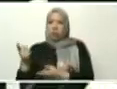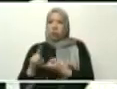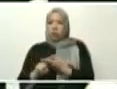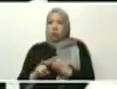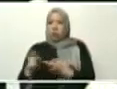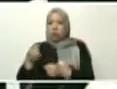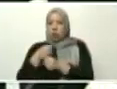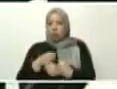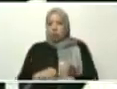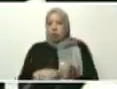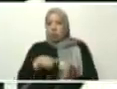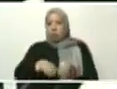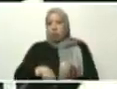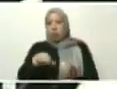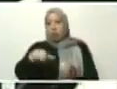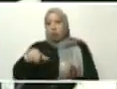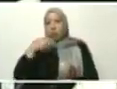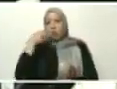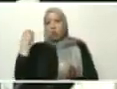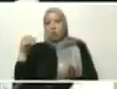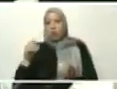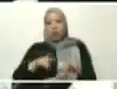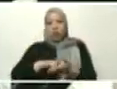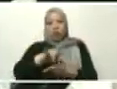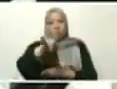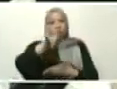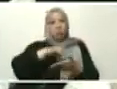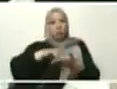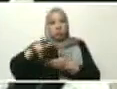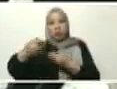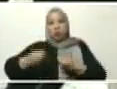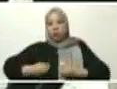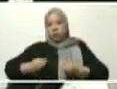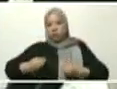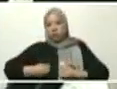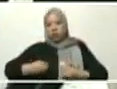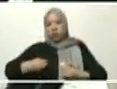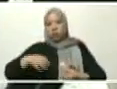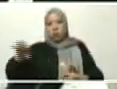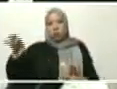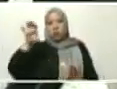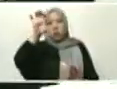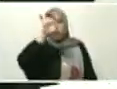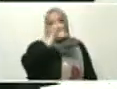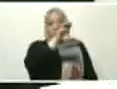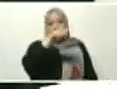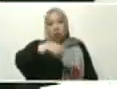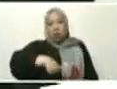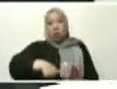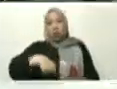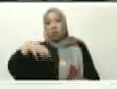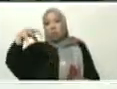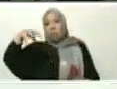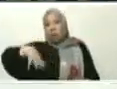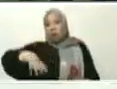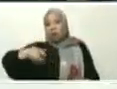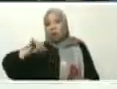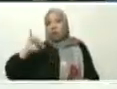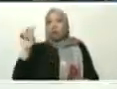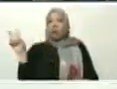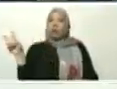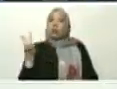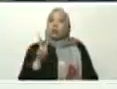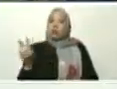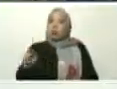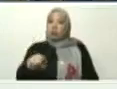esperamos. Muchachos, muchachas que fueron, compatriotas que se fueron. Aquí esta es su patria.